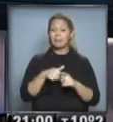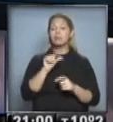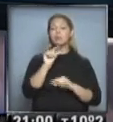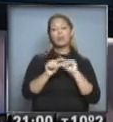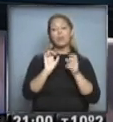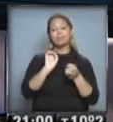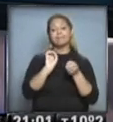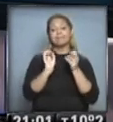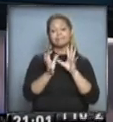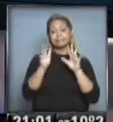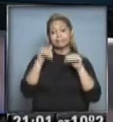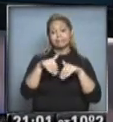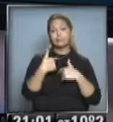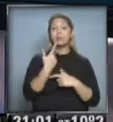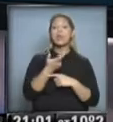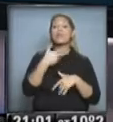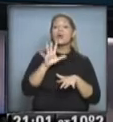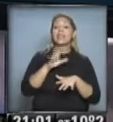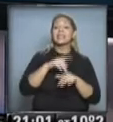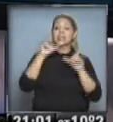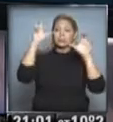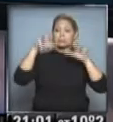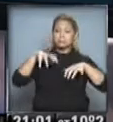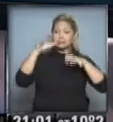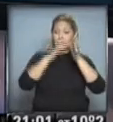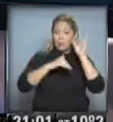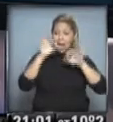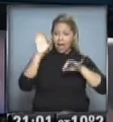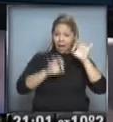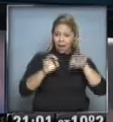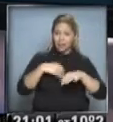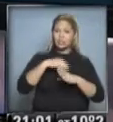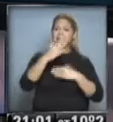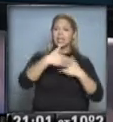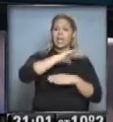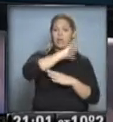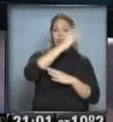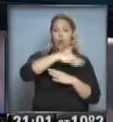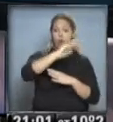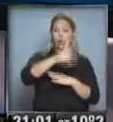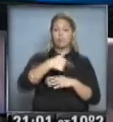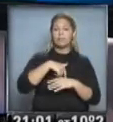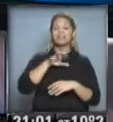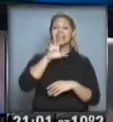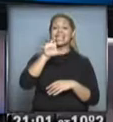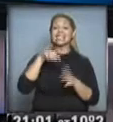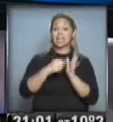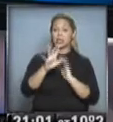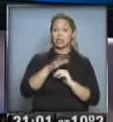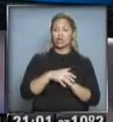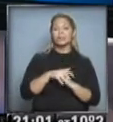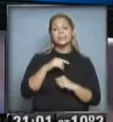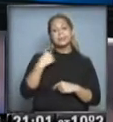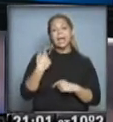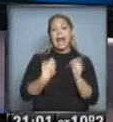mejorar las condiciones meteorológicas la posibilidad de algunas nevadas en forma aislada a lo largo de toda la cordillera en la zona centro de este el mal